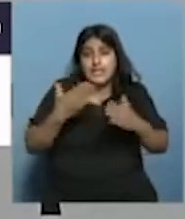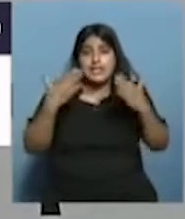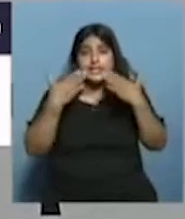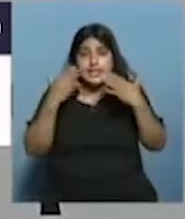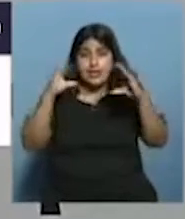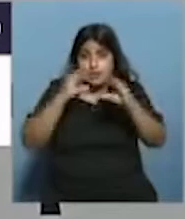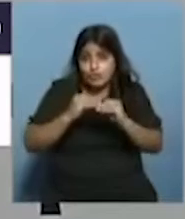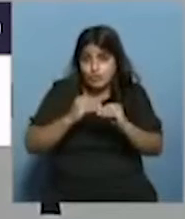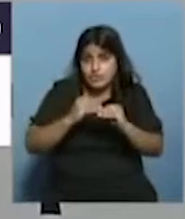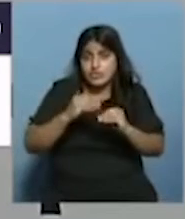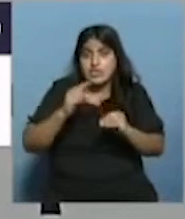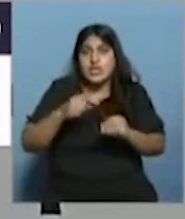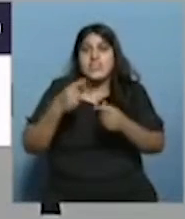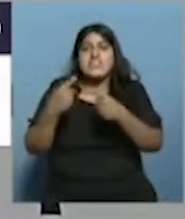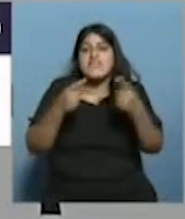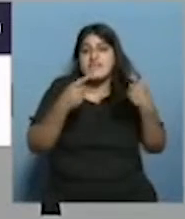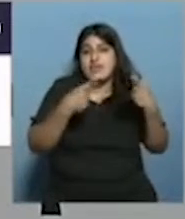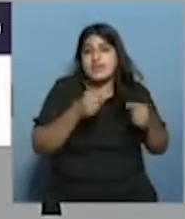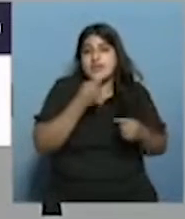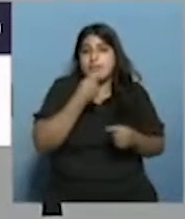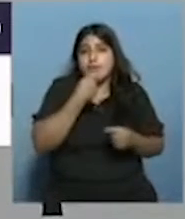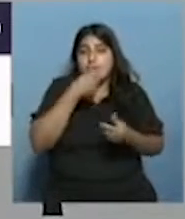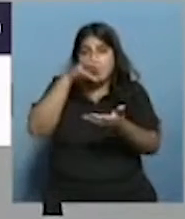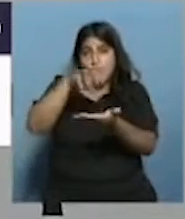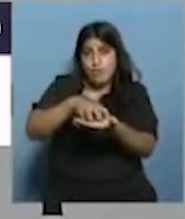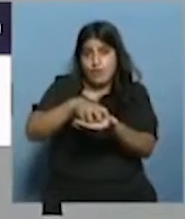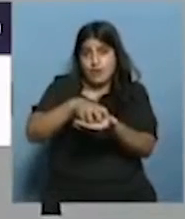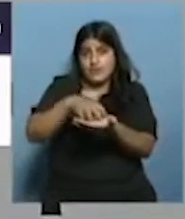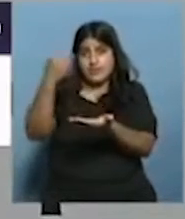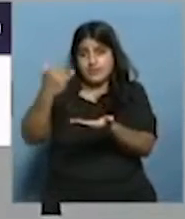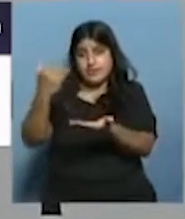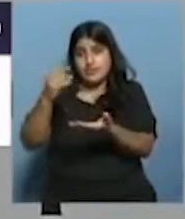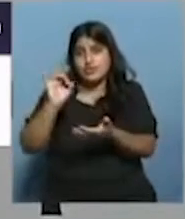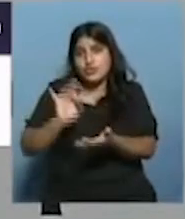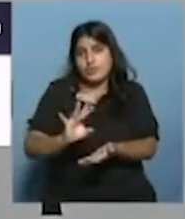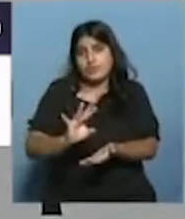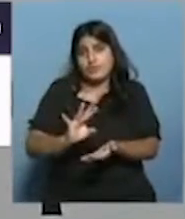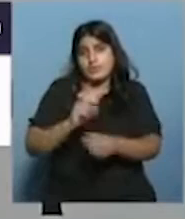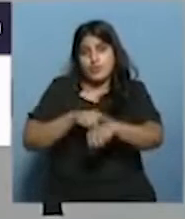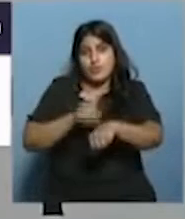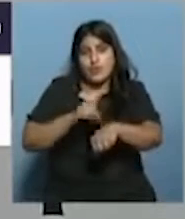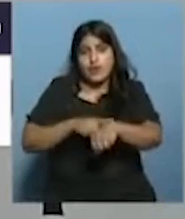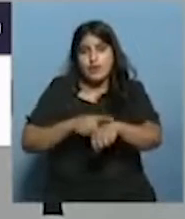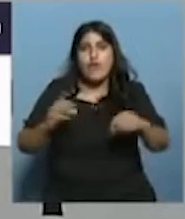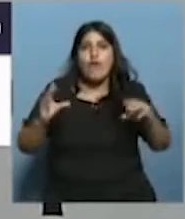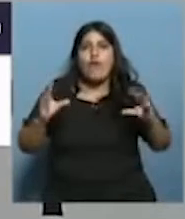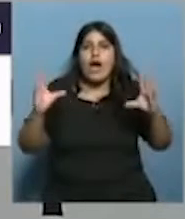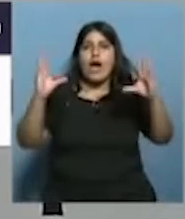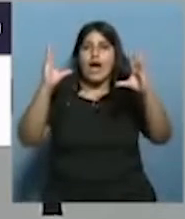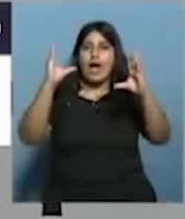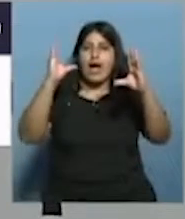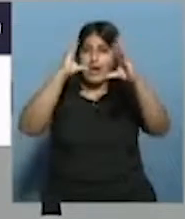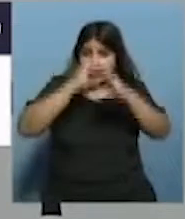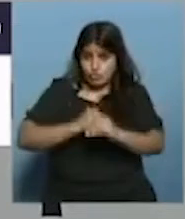media. Aquellos locales que tengan o aquellos sectores que tengan únicamente el horario vespertino o parte